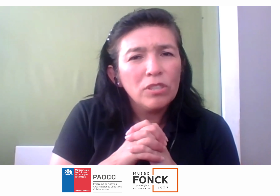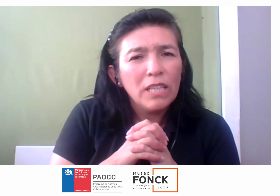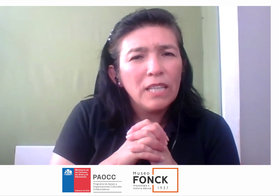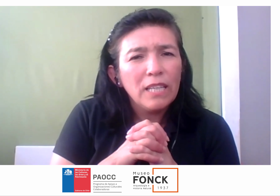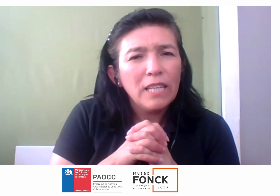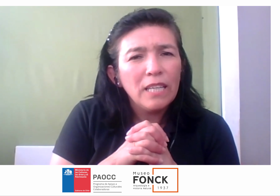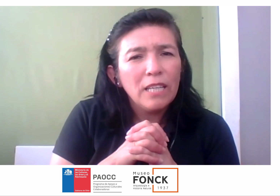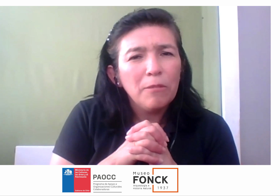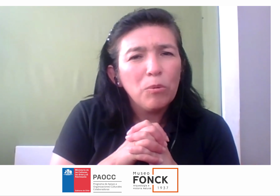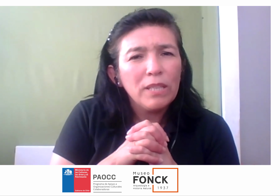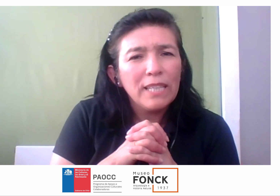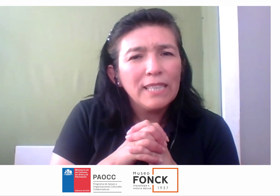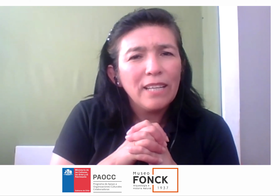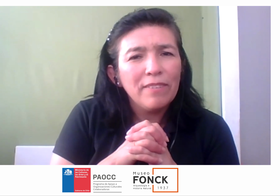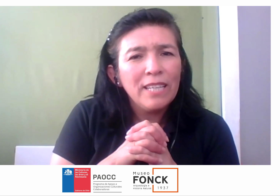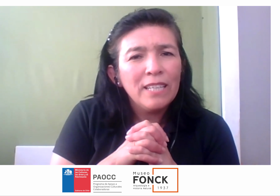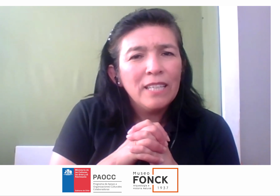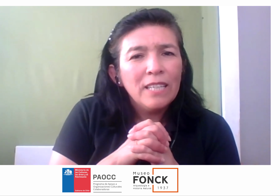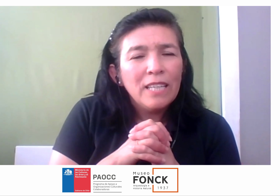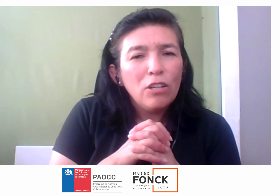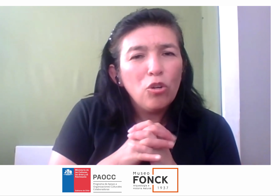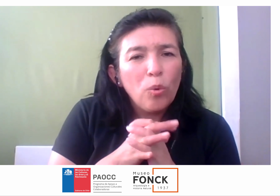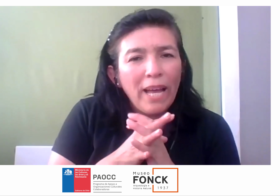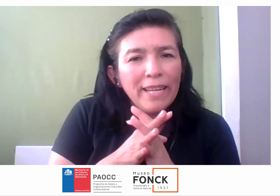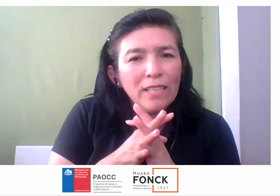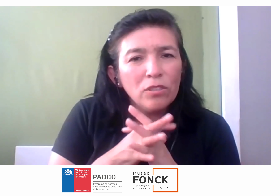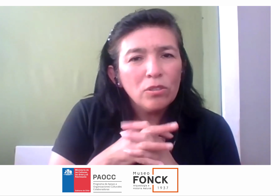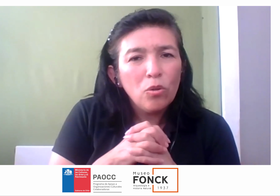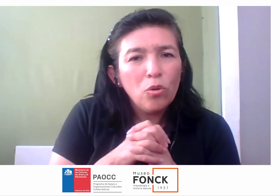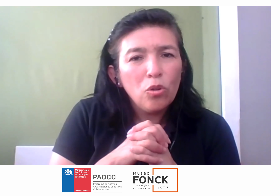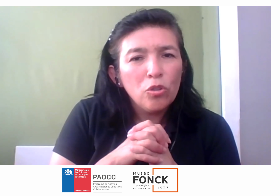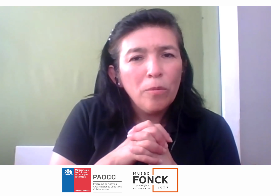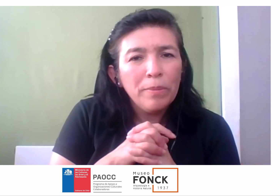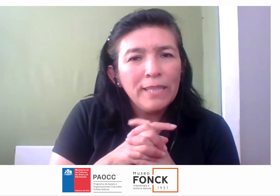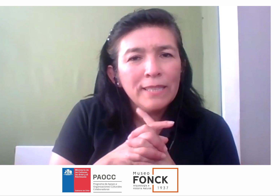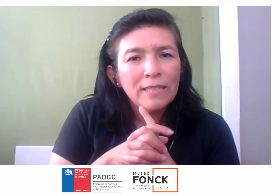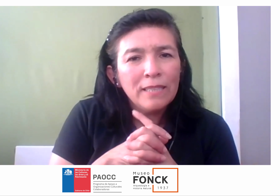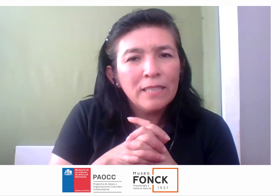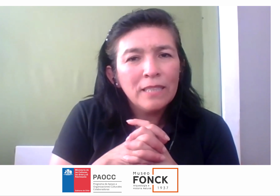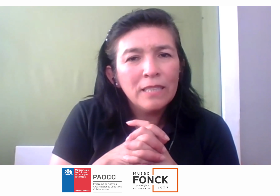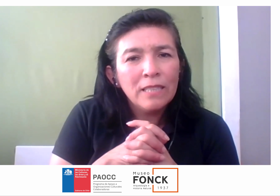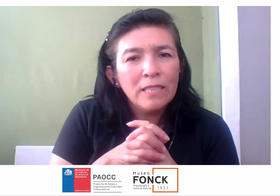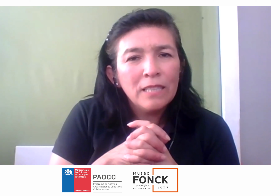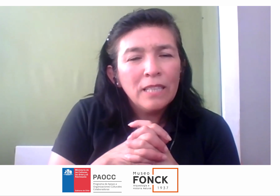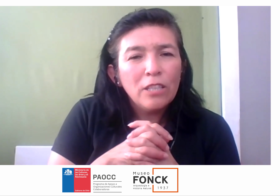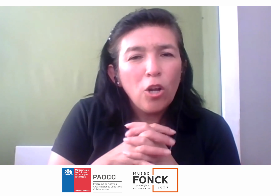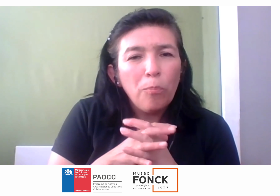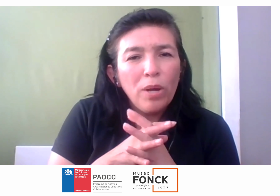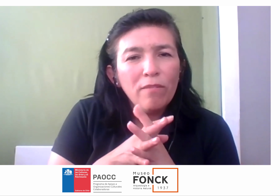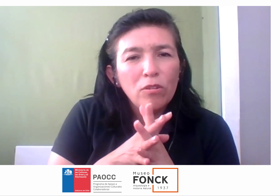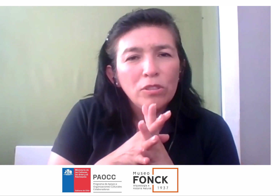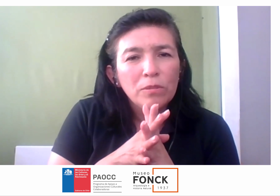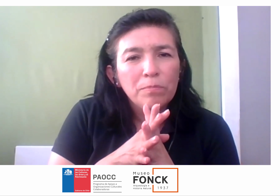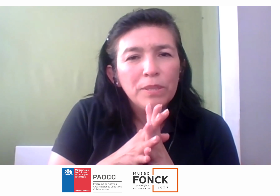diaquitas. Entonces, me gustaría saber los lugares o los nombres de